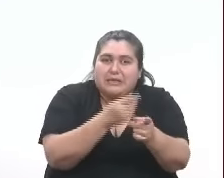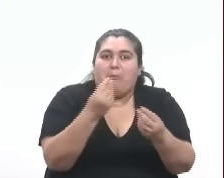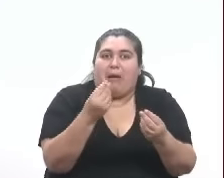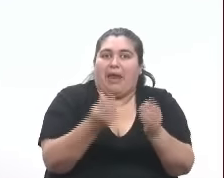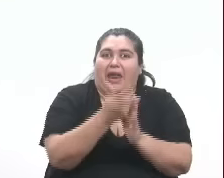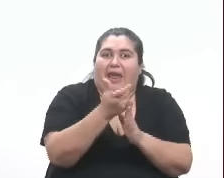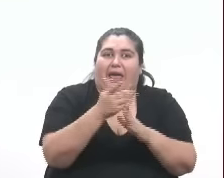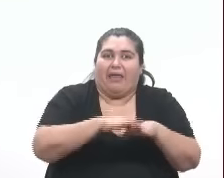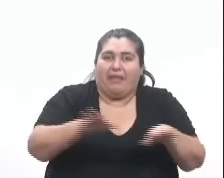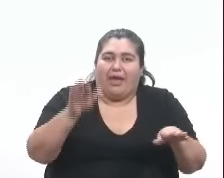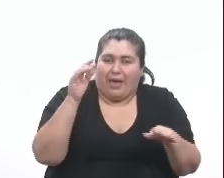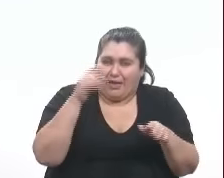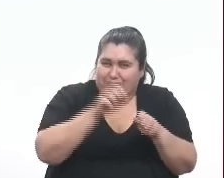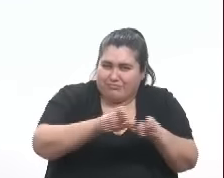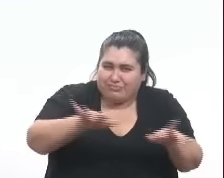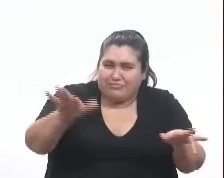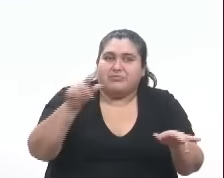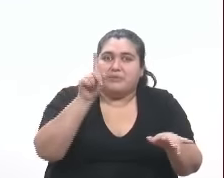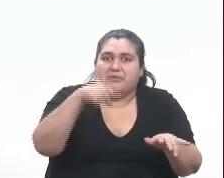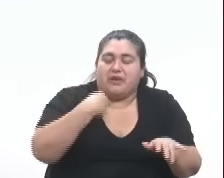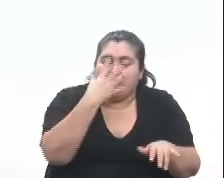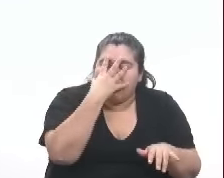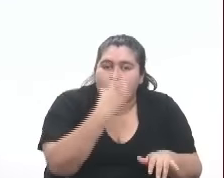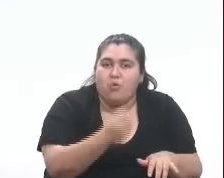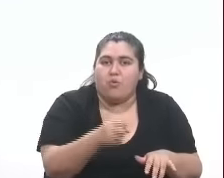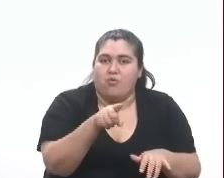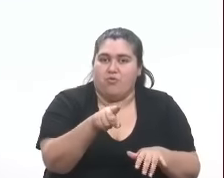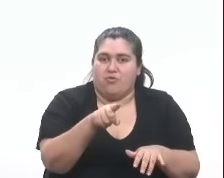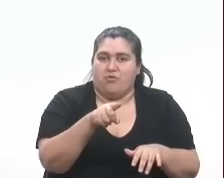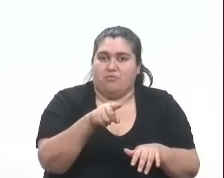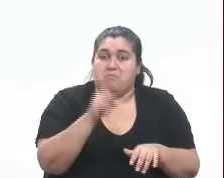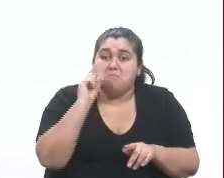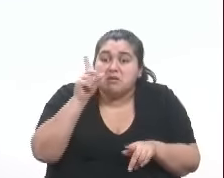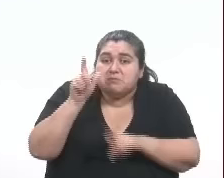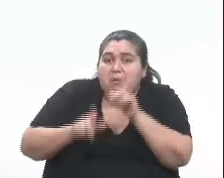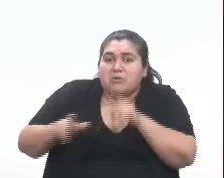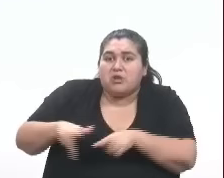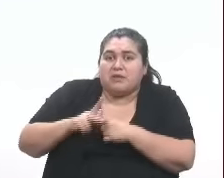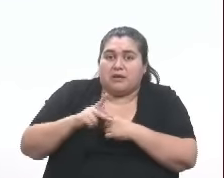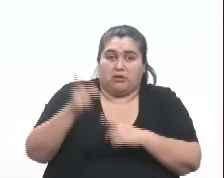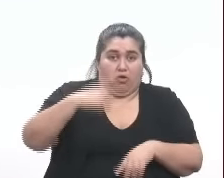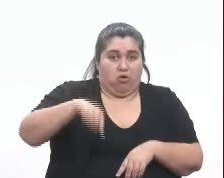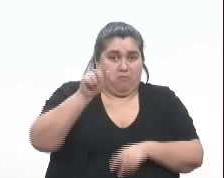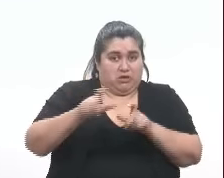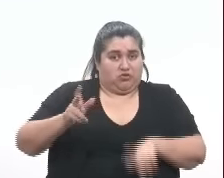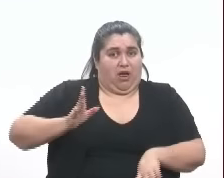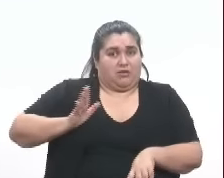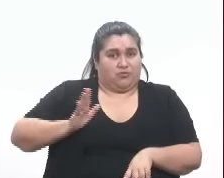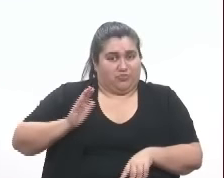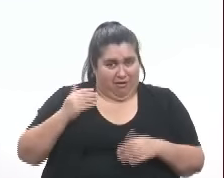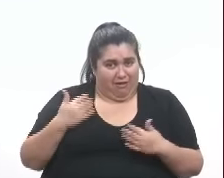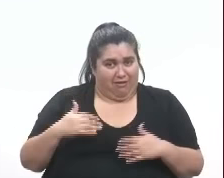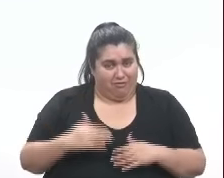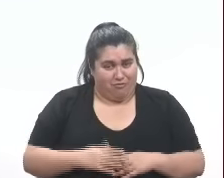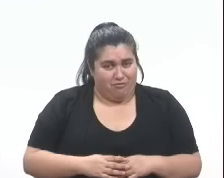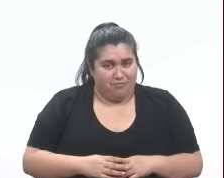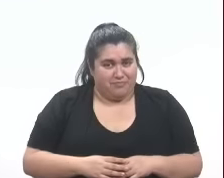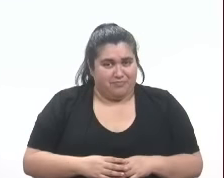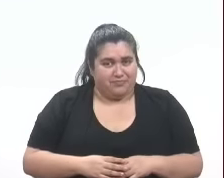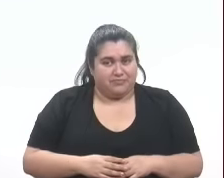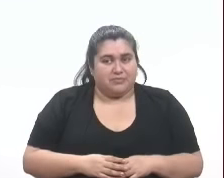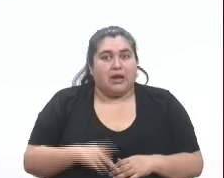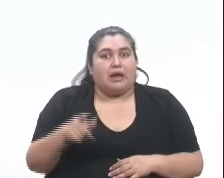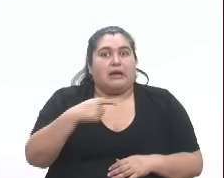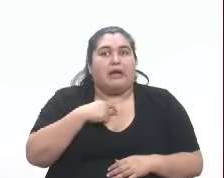Fuera de la realidad total de lo que necesita Estados Unidos. Esto dicen los propios técnicos. Asustados están. Porque crearon el monstruo, pero no lo